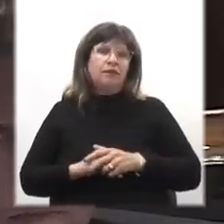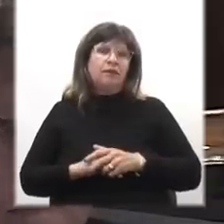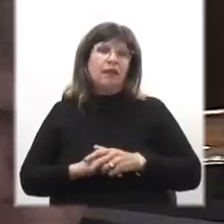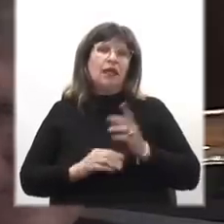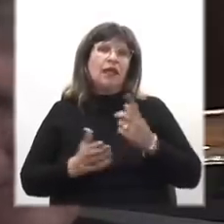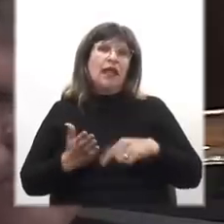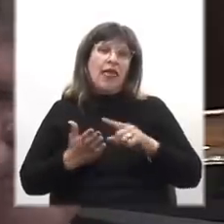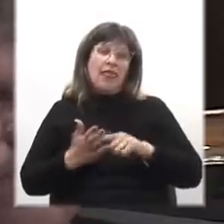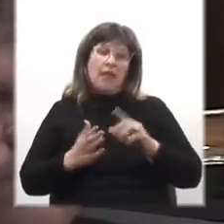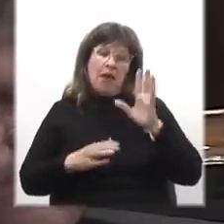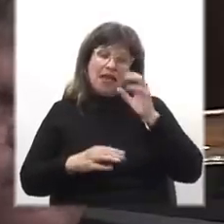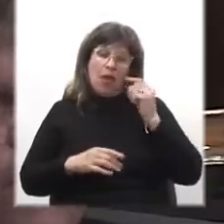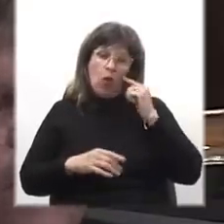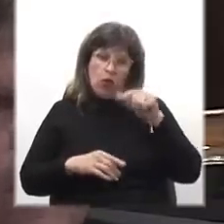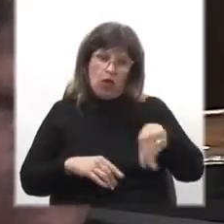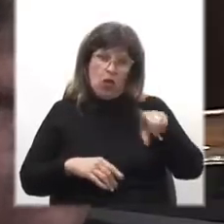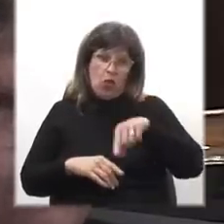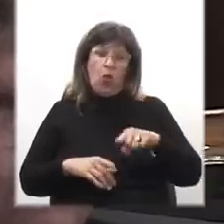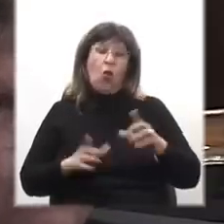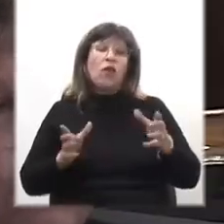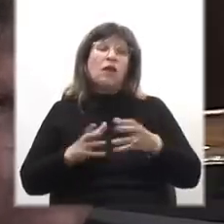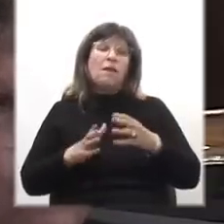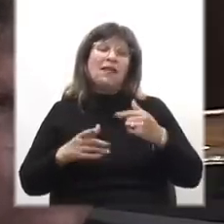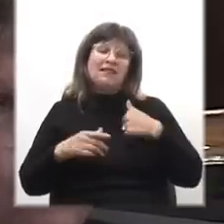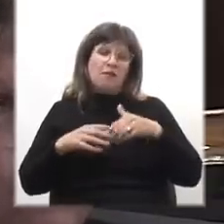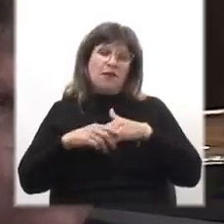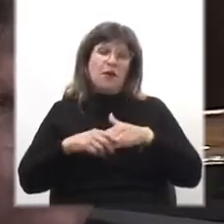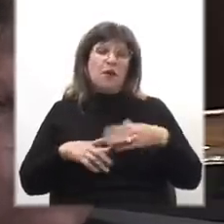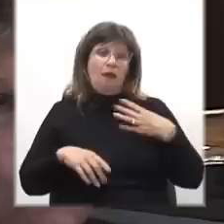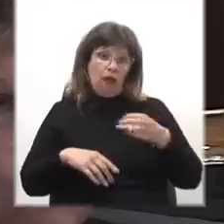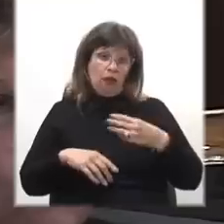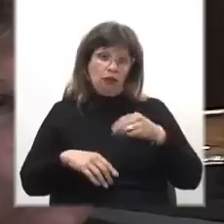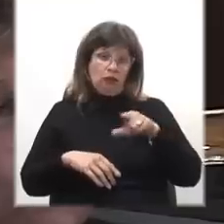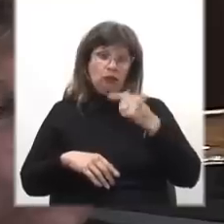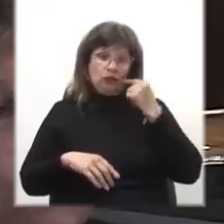Además le recuerdo al Partido Nacional, a mis amigos blancos, que